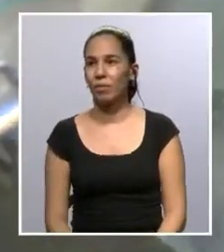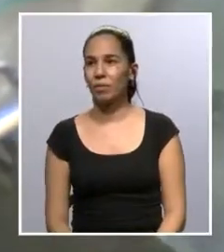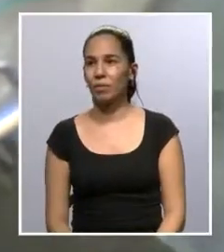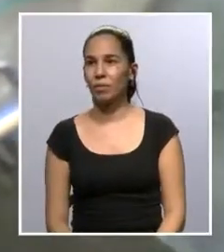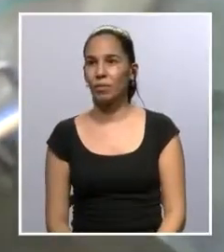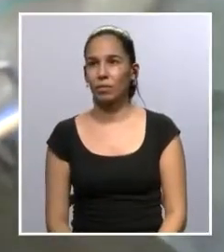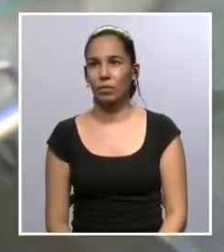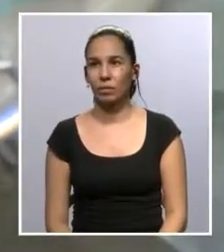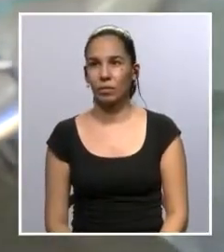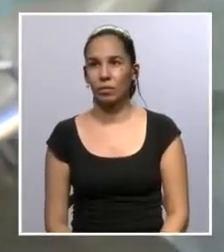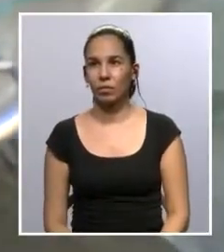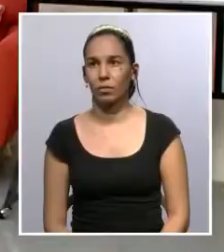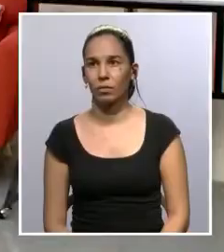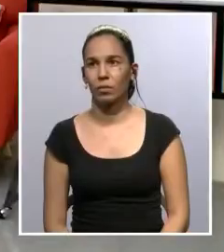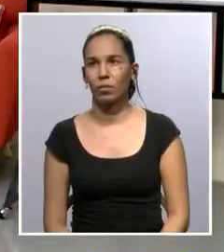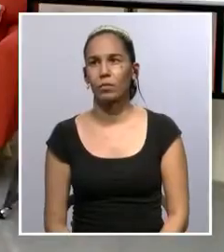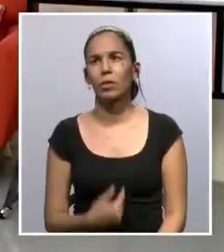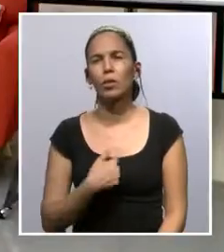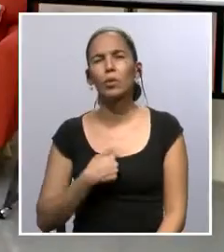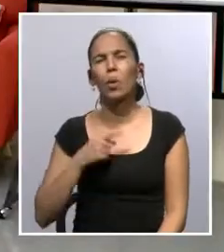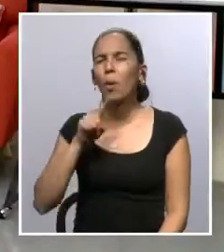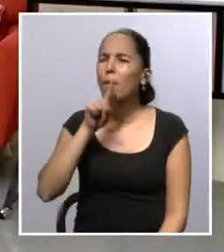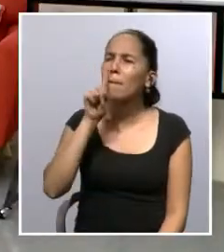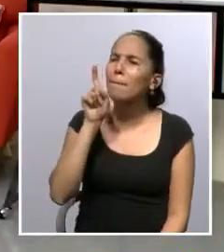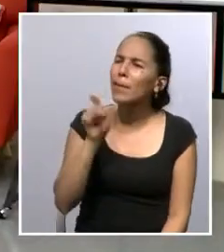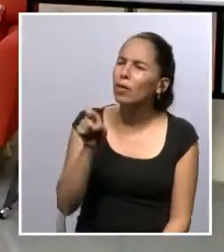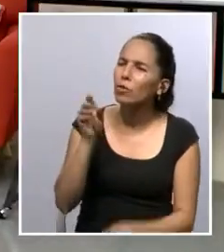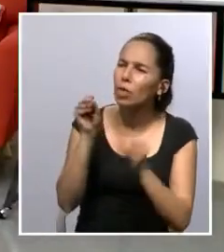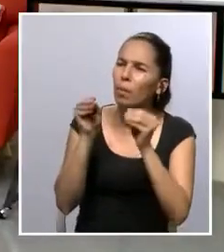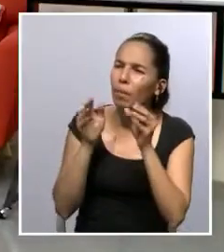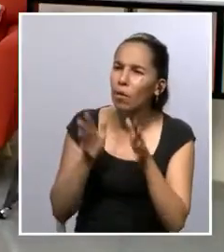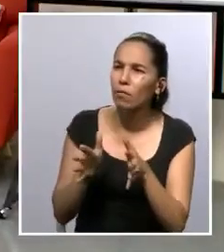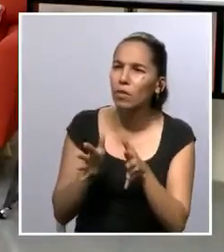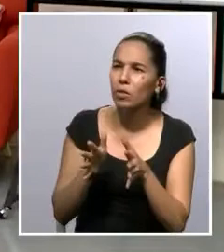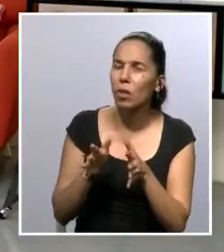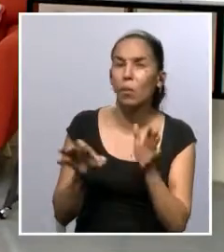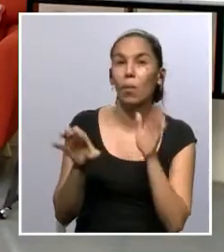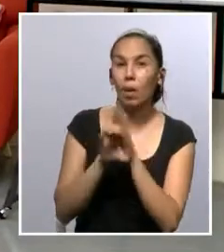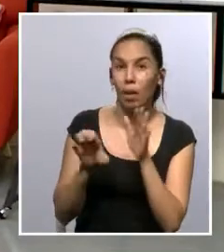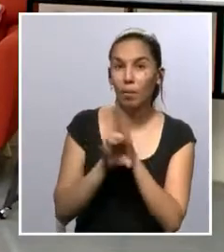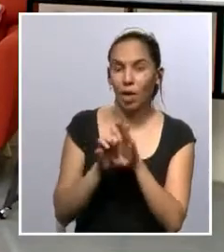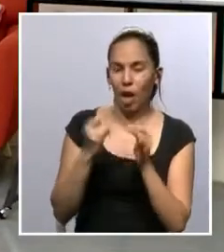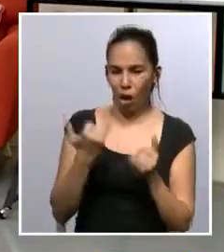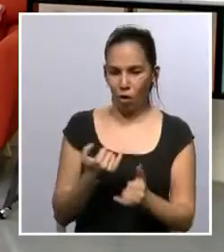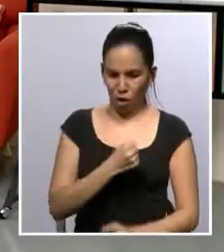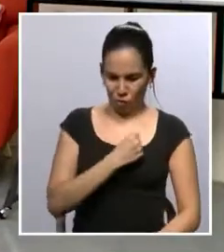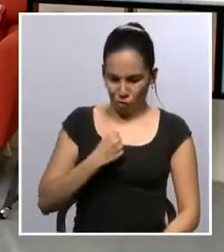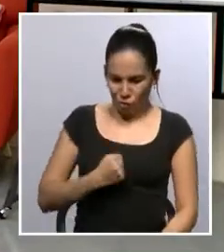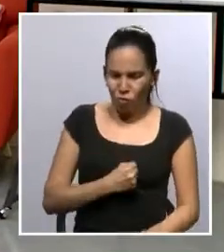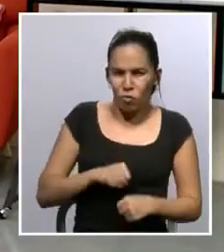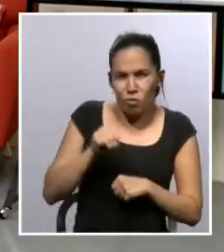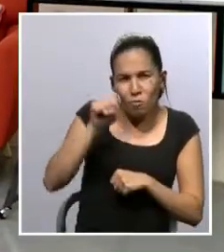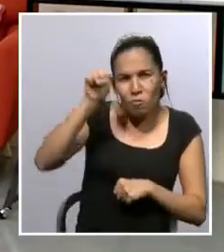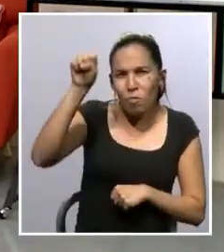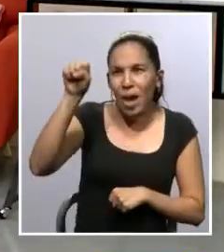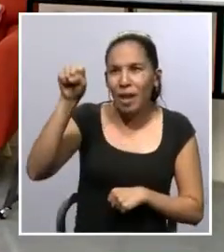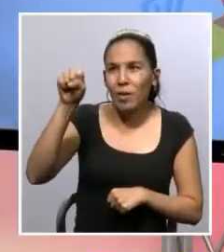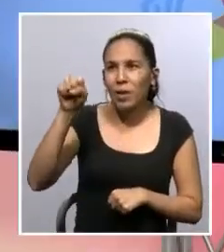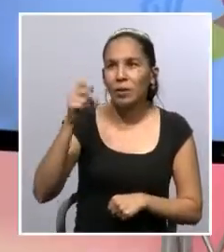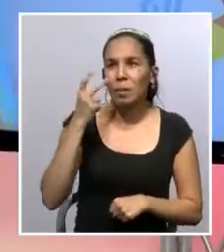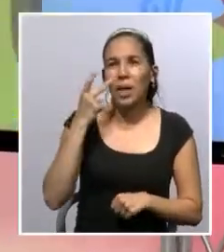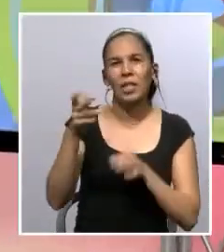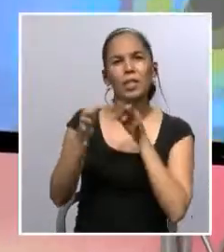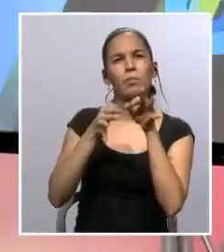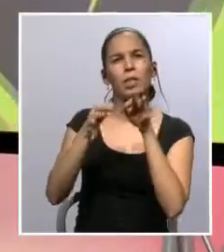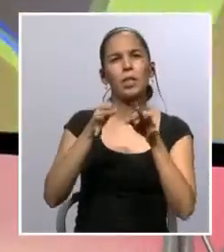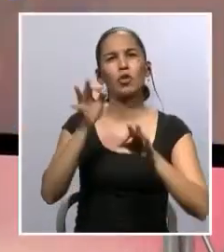Claro. Es la misma situación. Yo le tengo una pregunta, profesor Rashid. Por ejemplo, ya volviendo al universo de superhéroes y la explicación